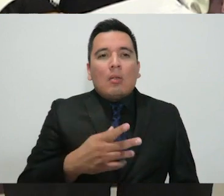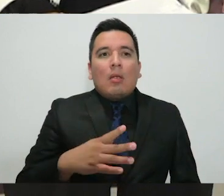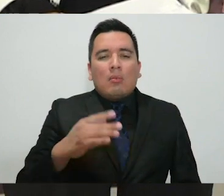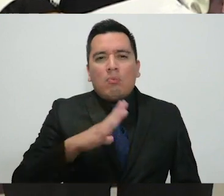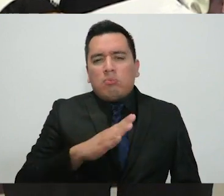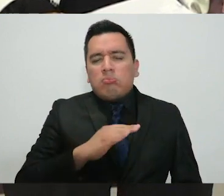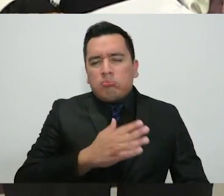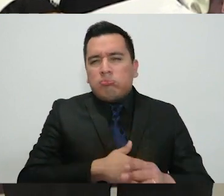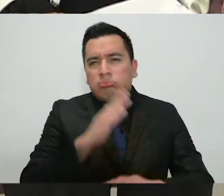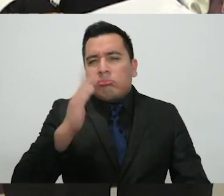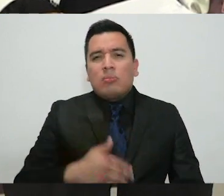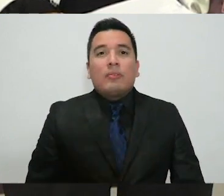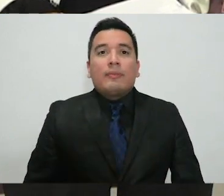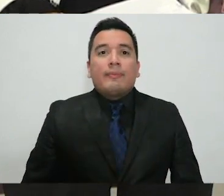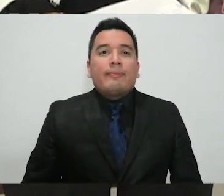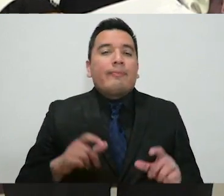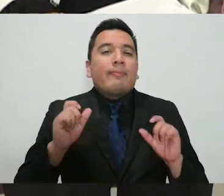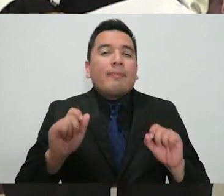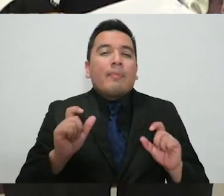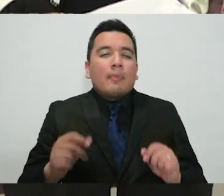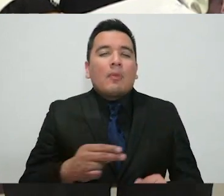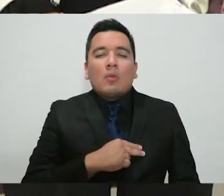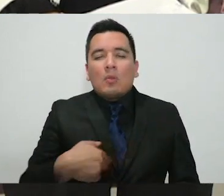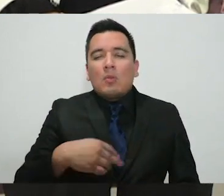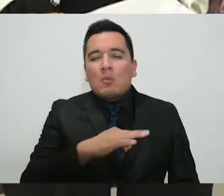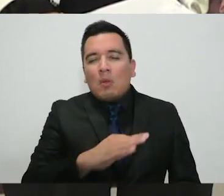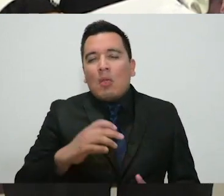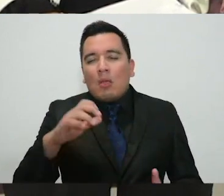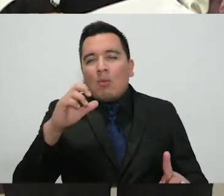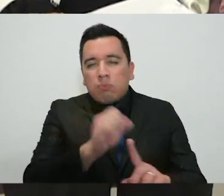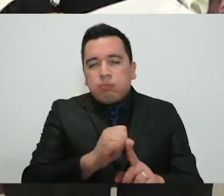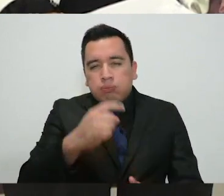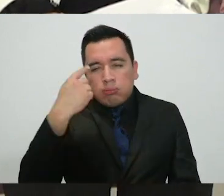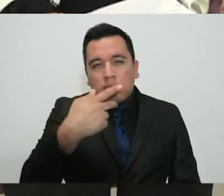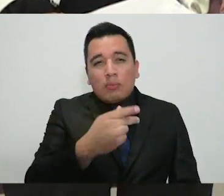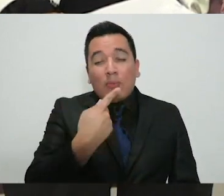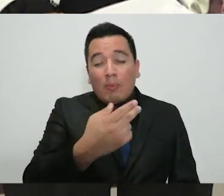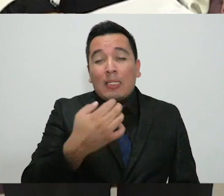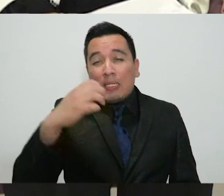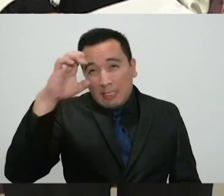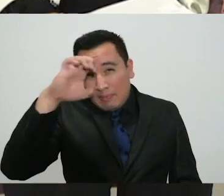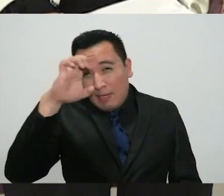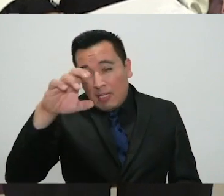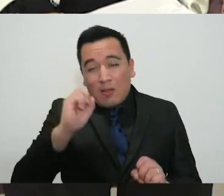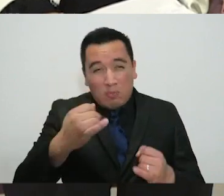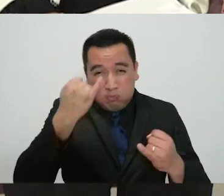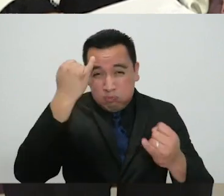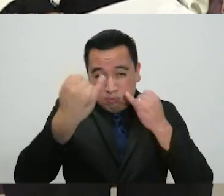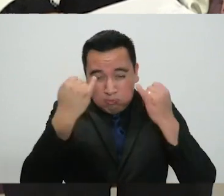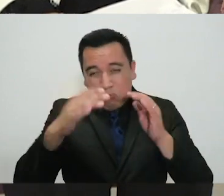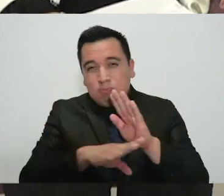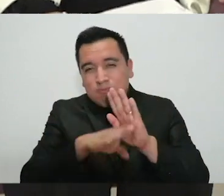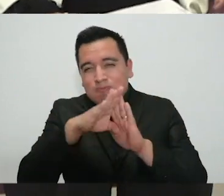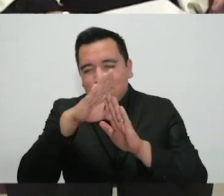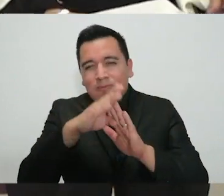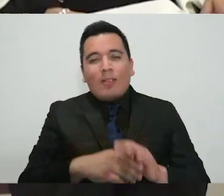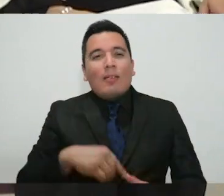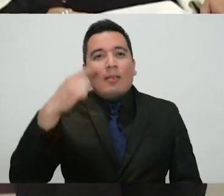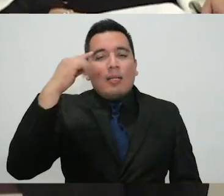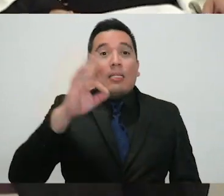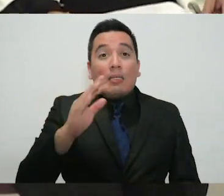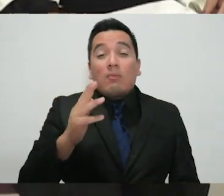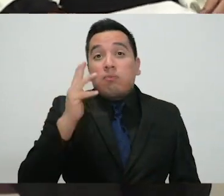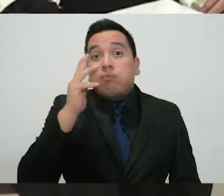exitosos y también eso puede contribuir a que vayan madurando estas experiencias de tal suerte que después también los